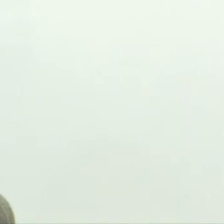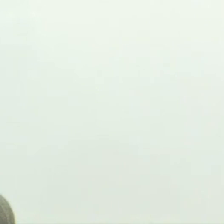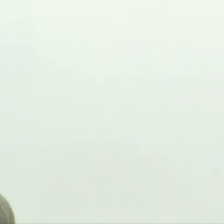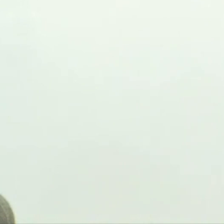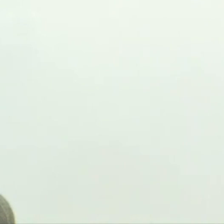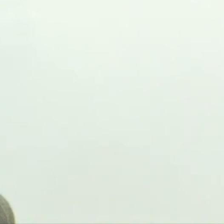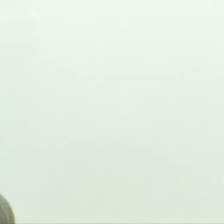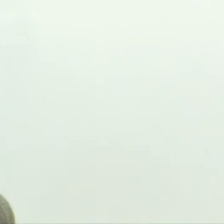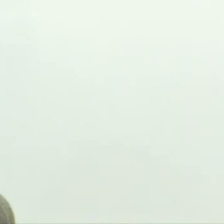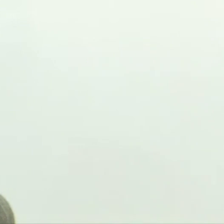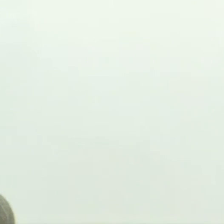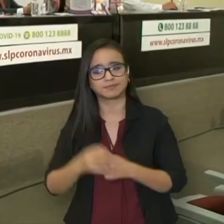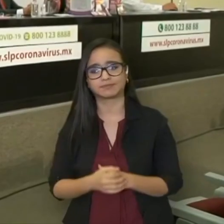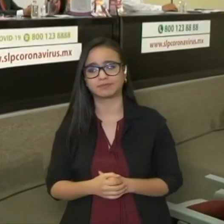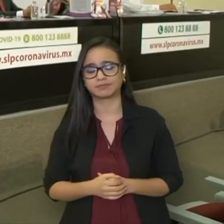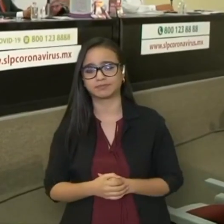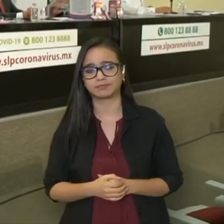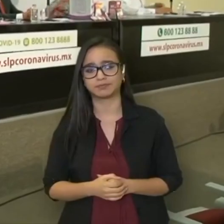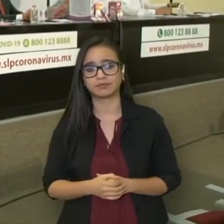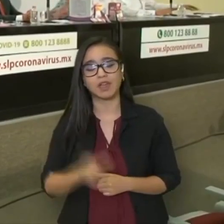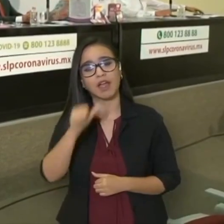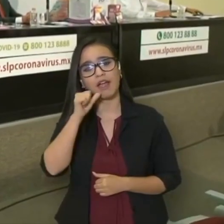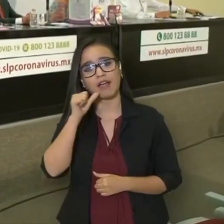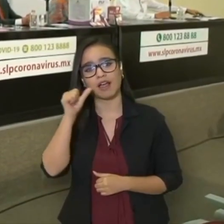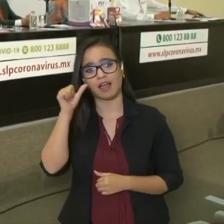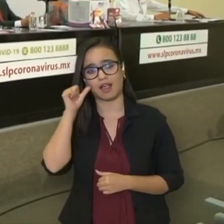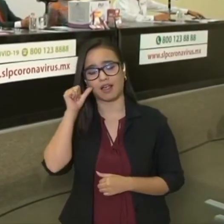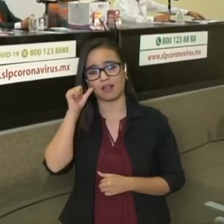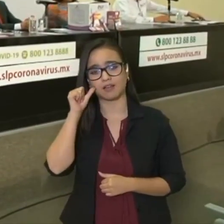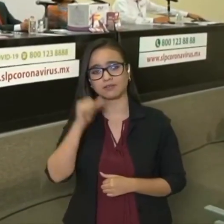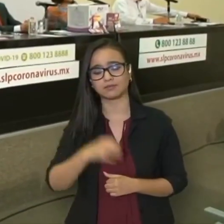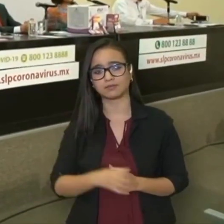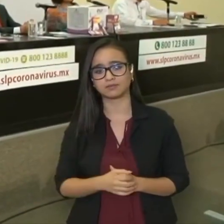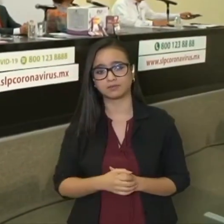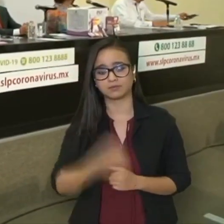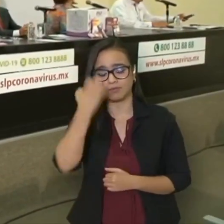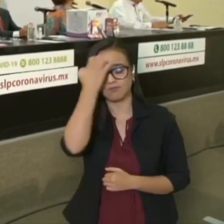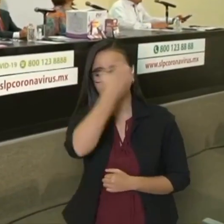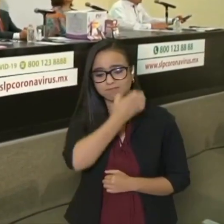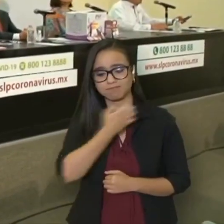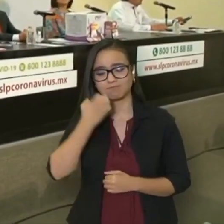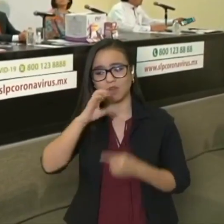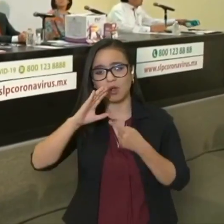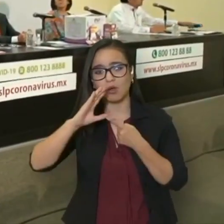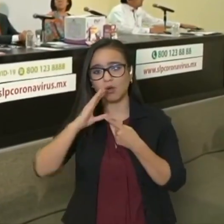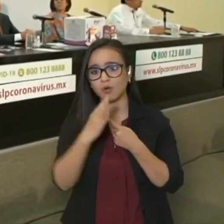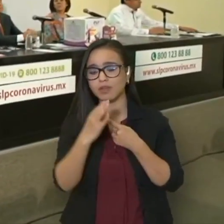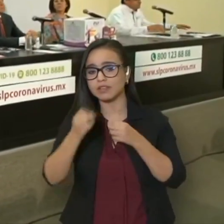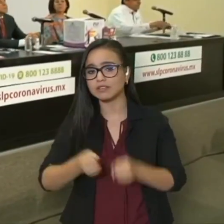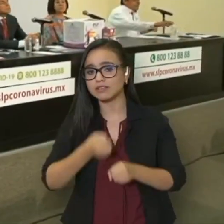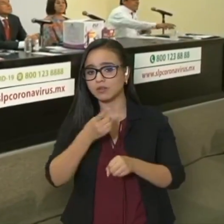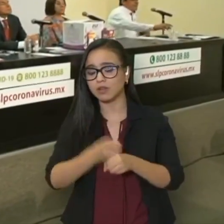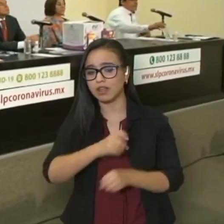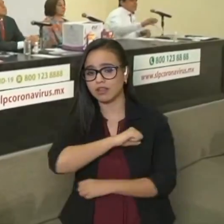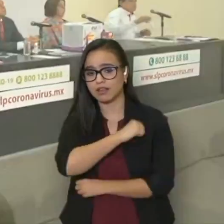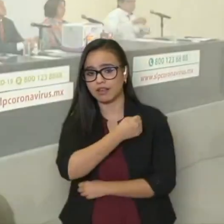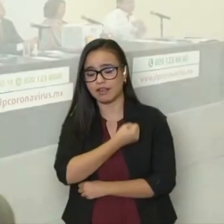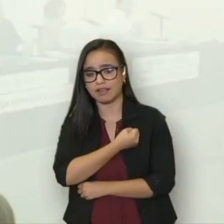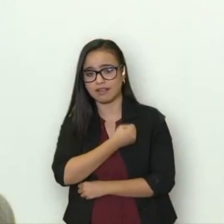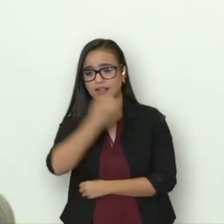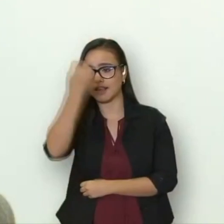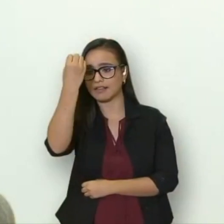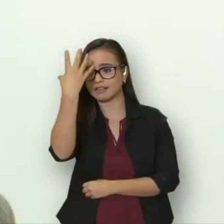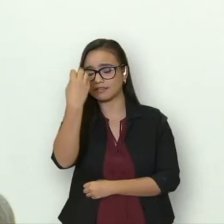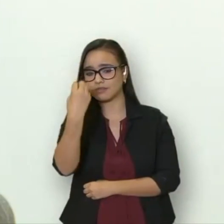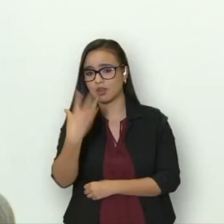por lo que las actividades no esenciales deberán seguir suspendidas una semana más recordó que la actualización semanal de esta